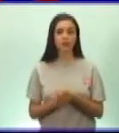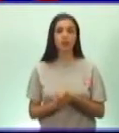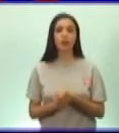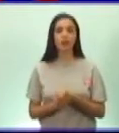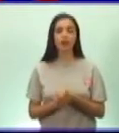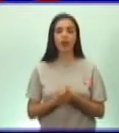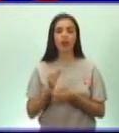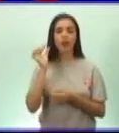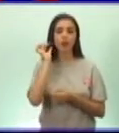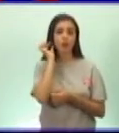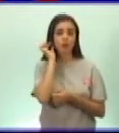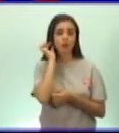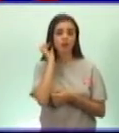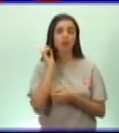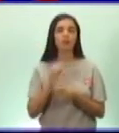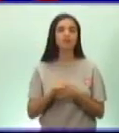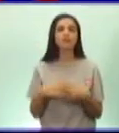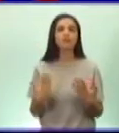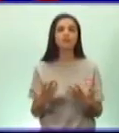mujeres, donde